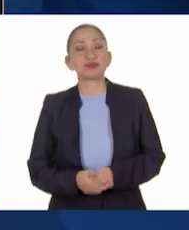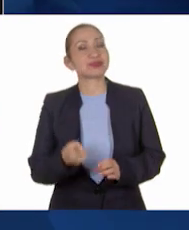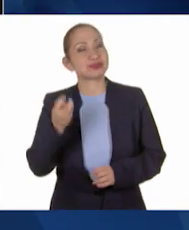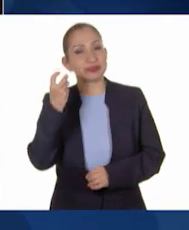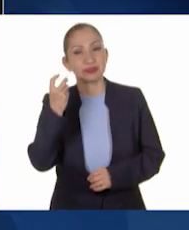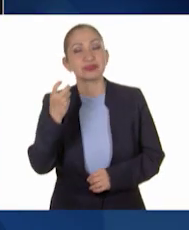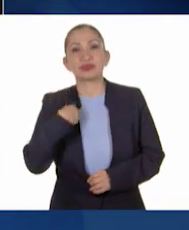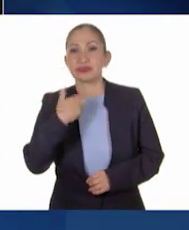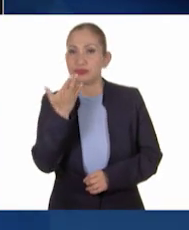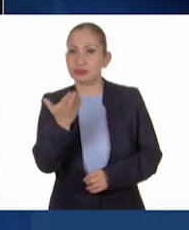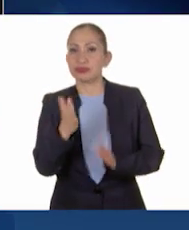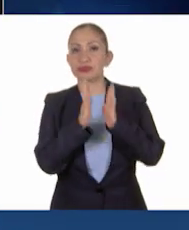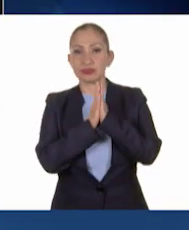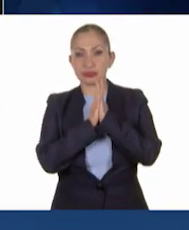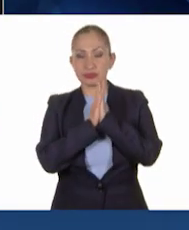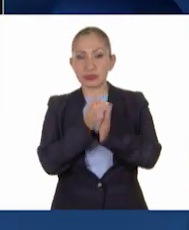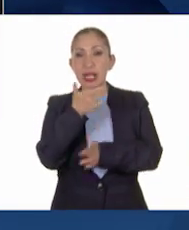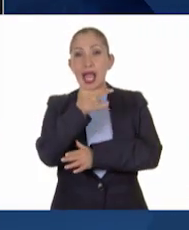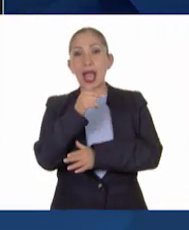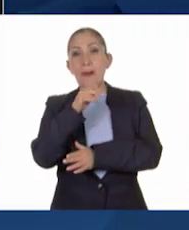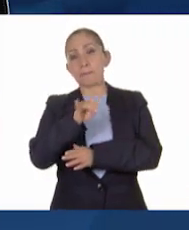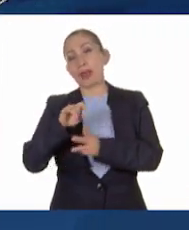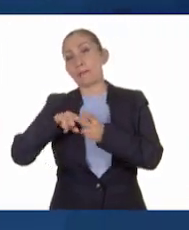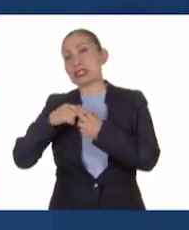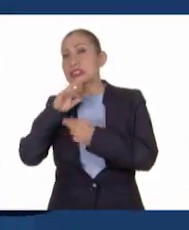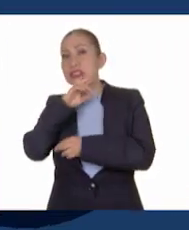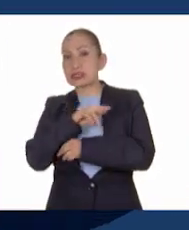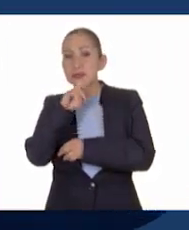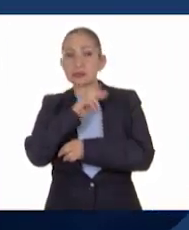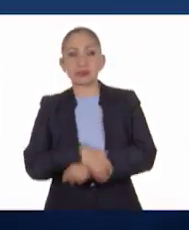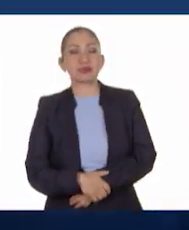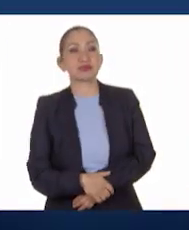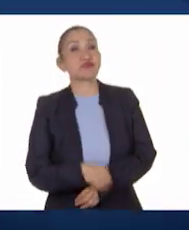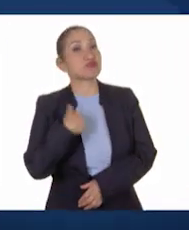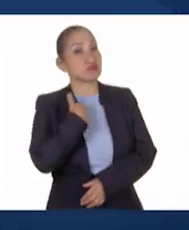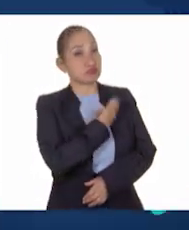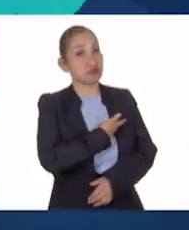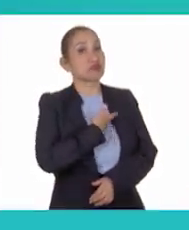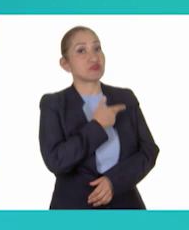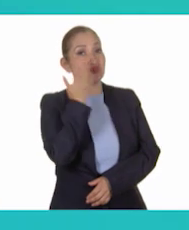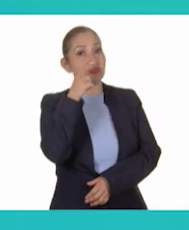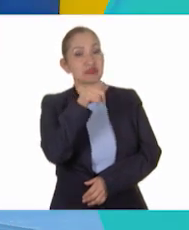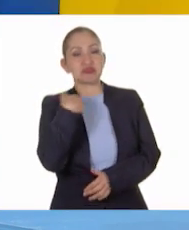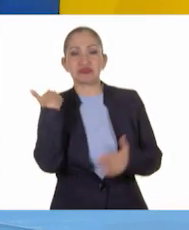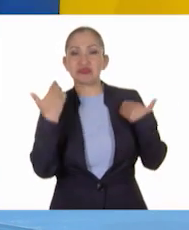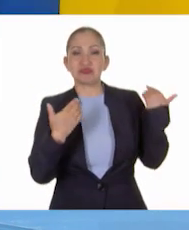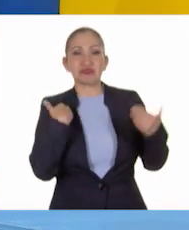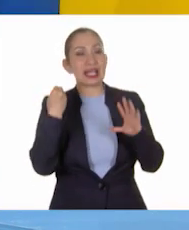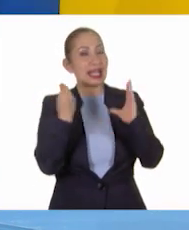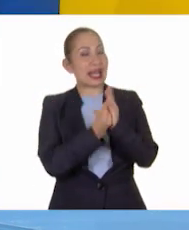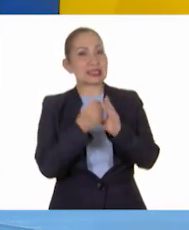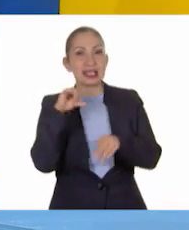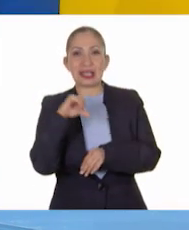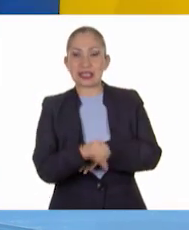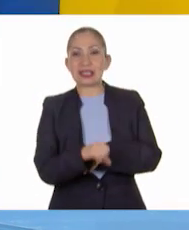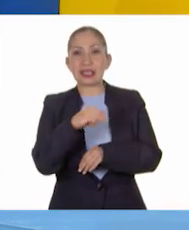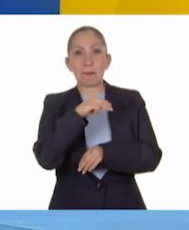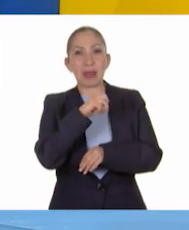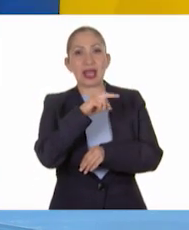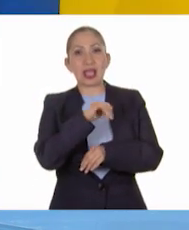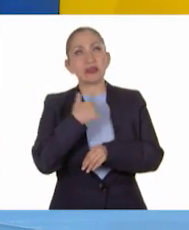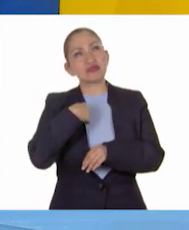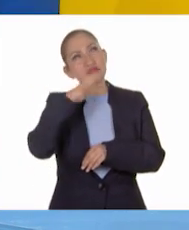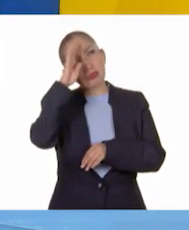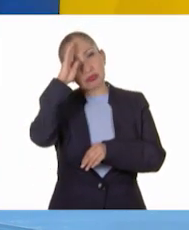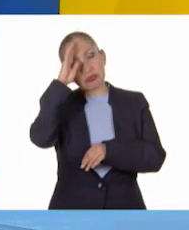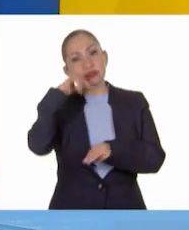ello, te pido por favor, Gaby, que comencemos pronto. Me da gusto saber que disfrutas tanto la clase, María, y